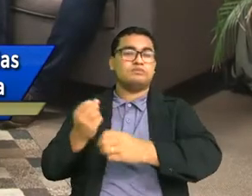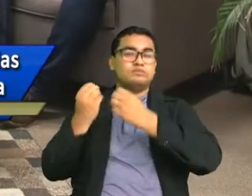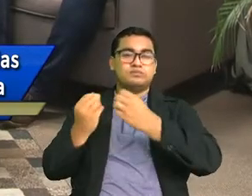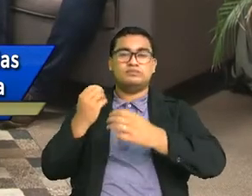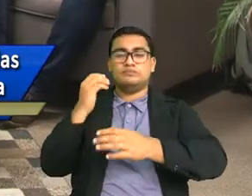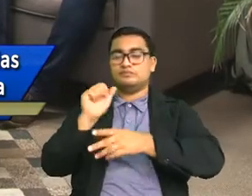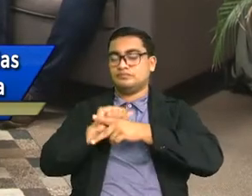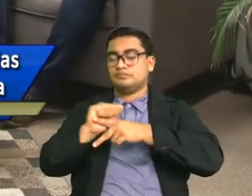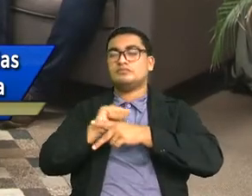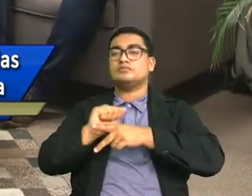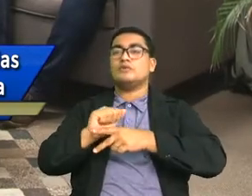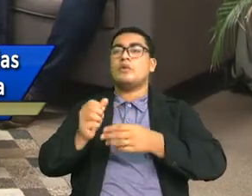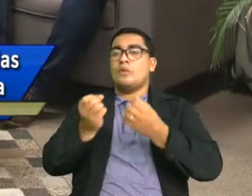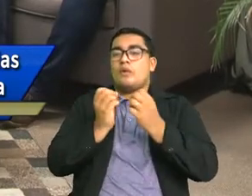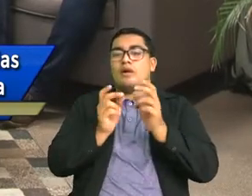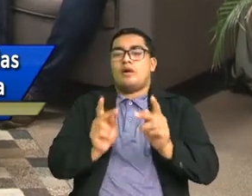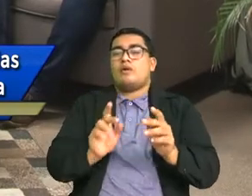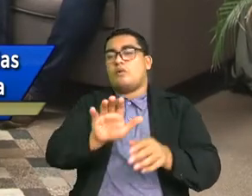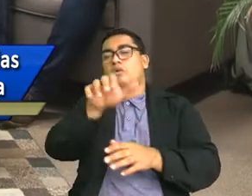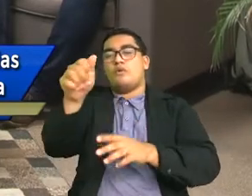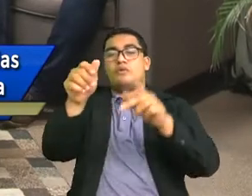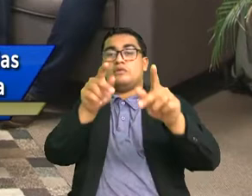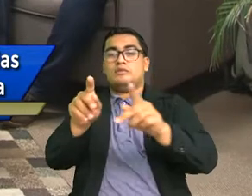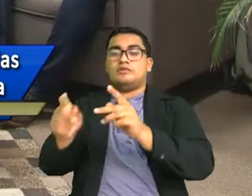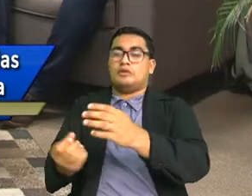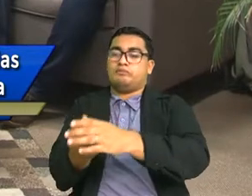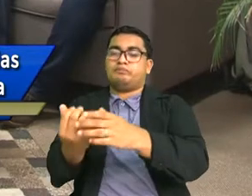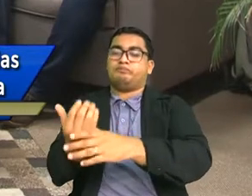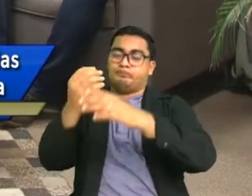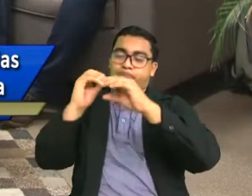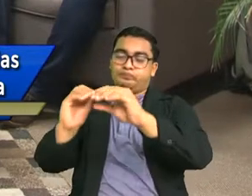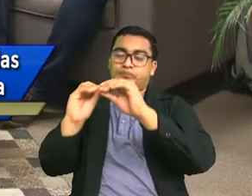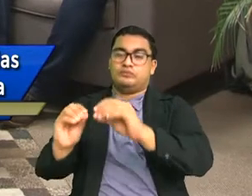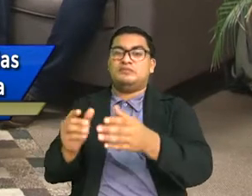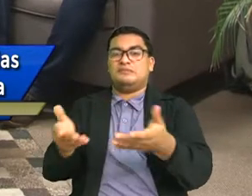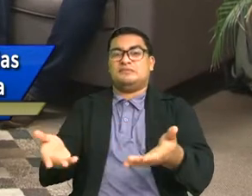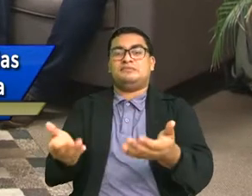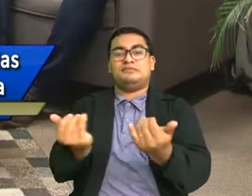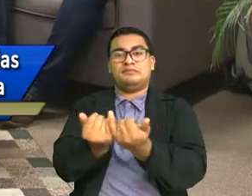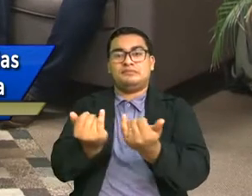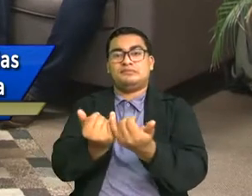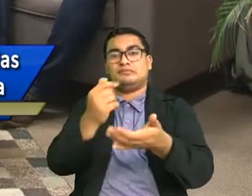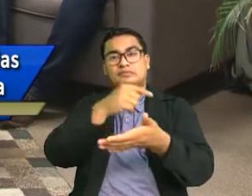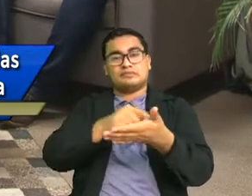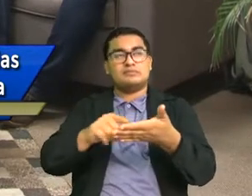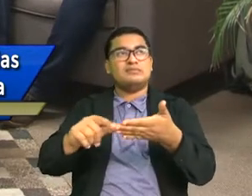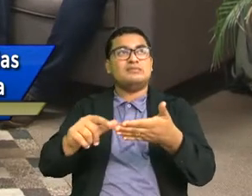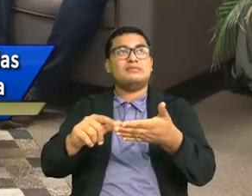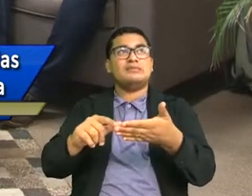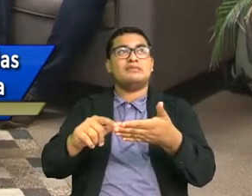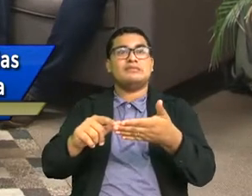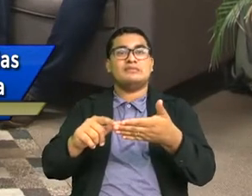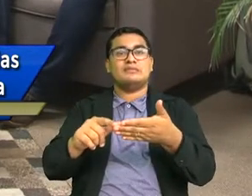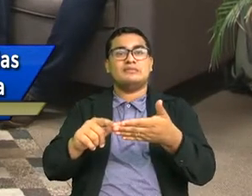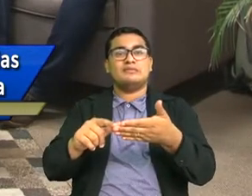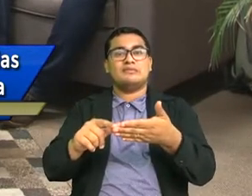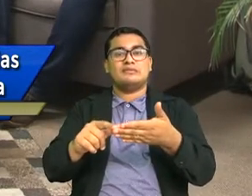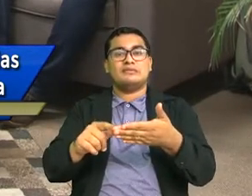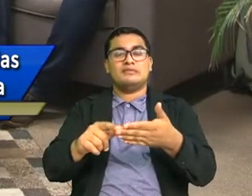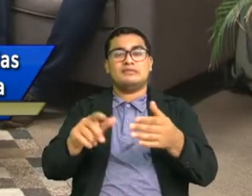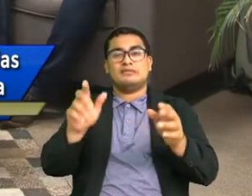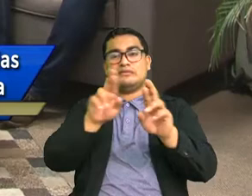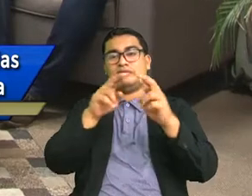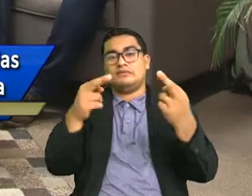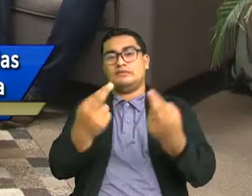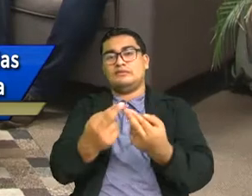vamos a compartir con otros productores también nosotros entonces nosotros conformamos en estos espacios semanales está este congreso virtual